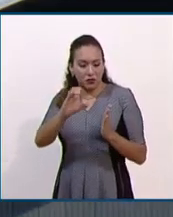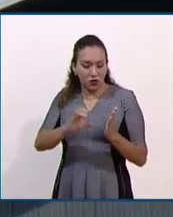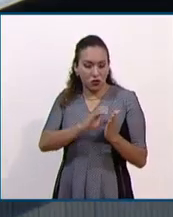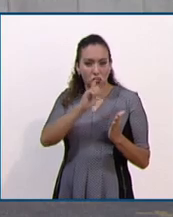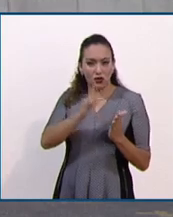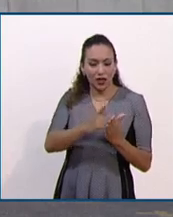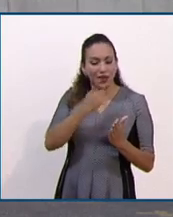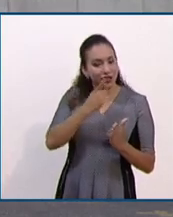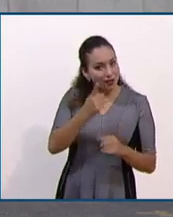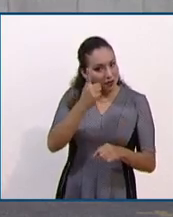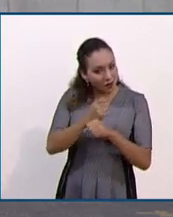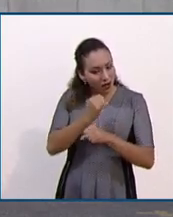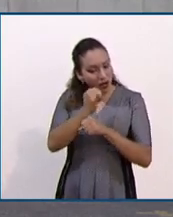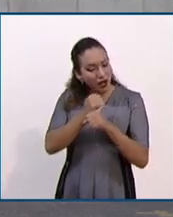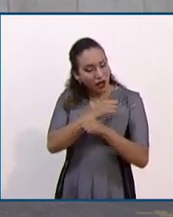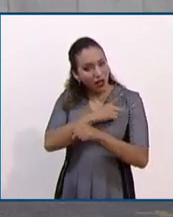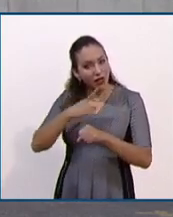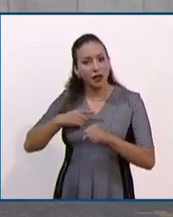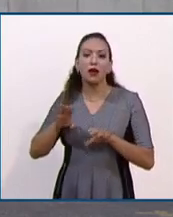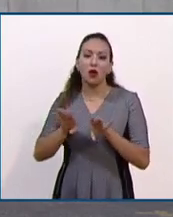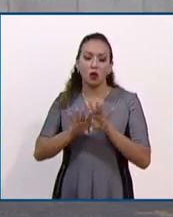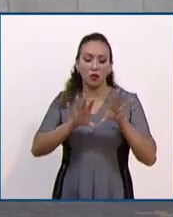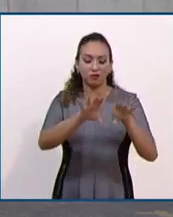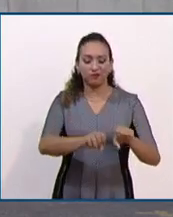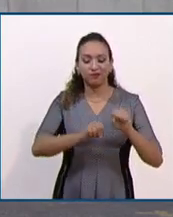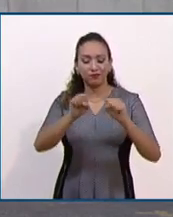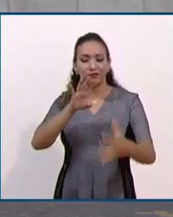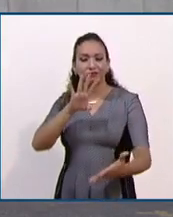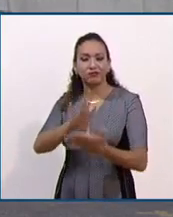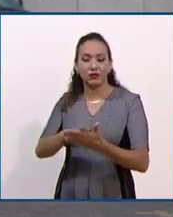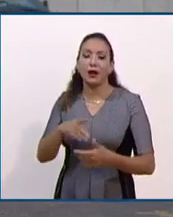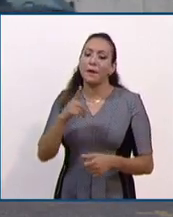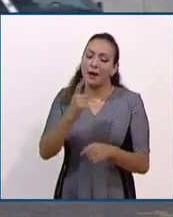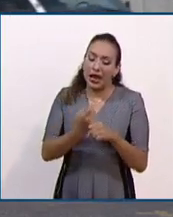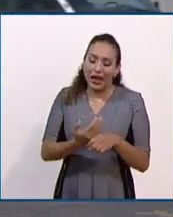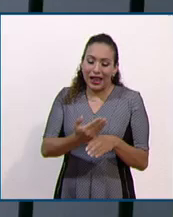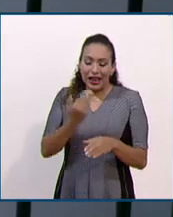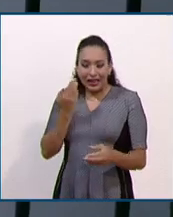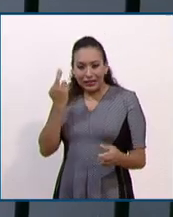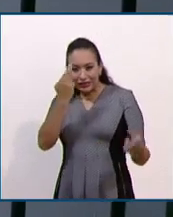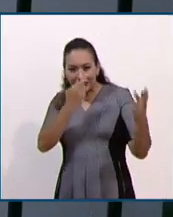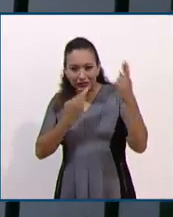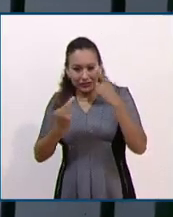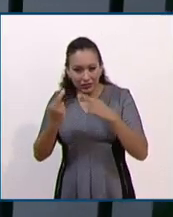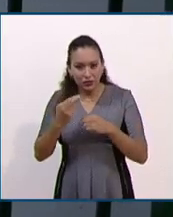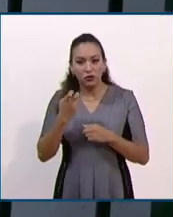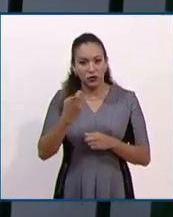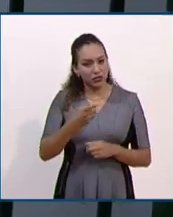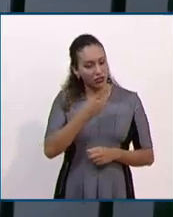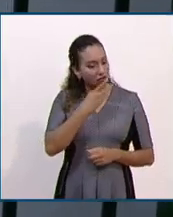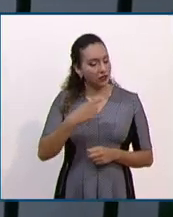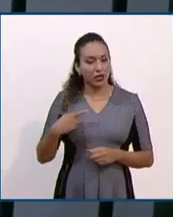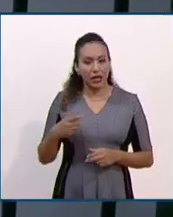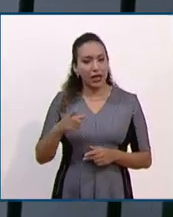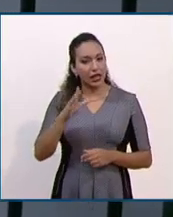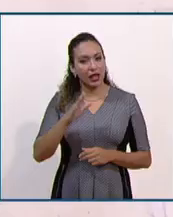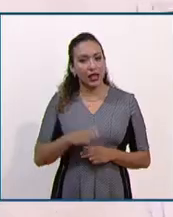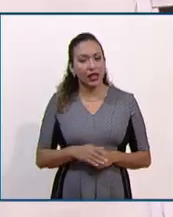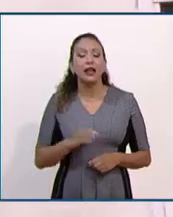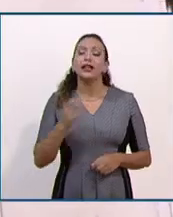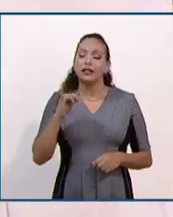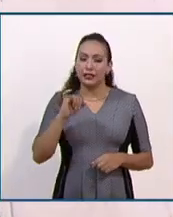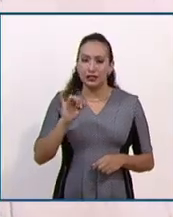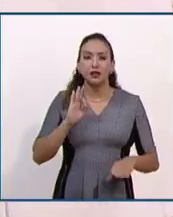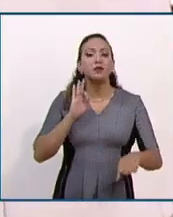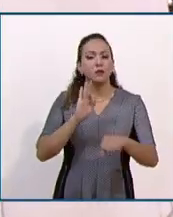violatoria de derechos humanos y absolutamente inaceptable en una democracia. Por ello manifestó su absoluto e incondicional respaldo a la